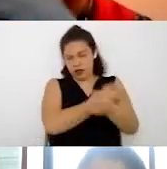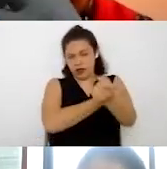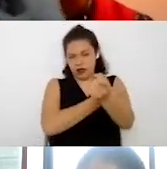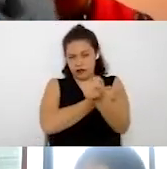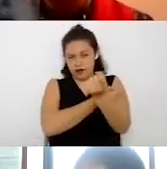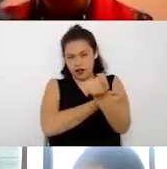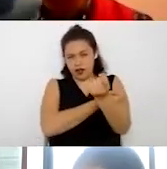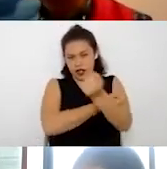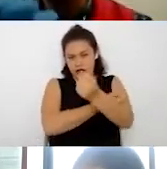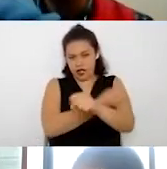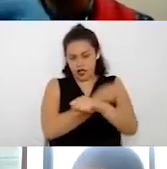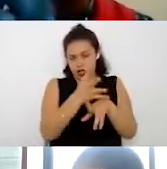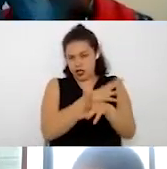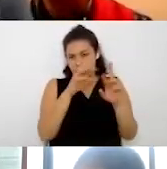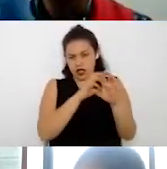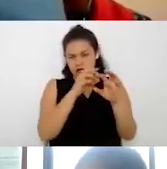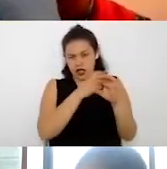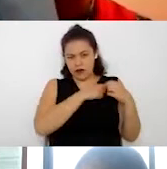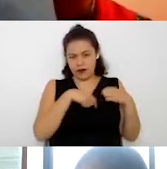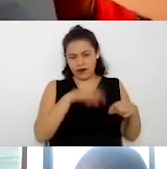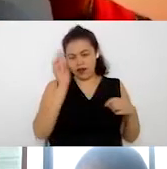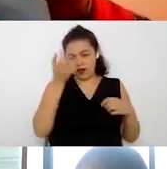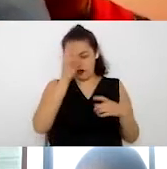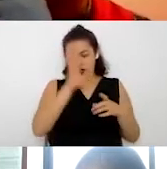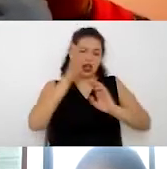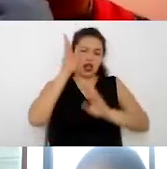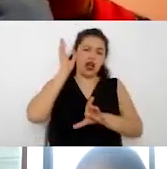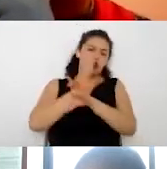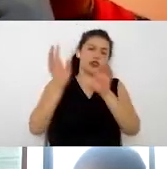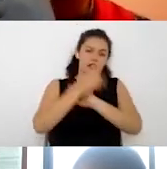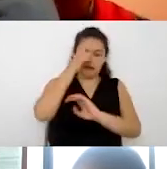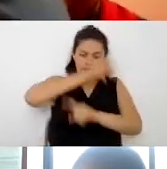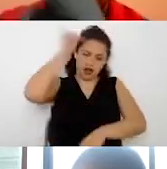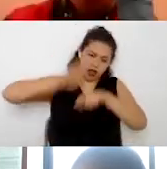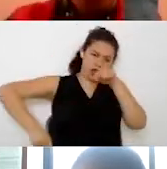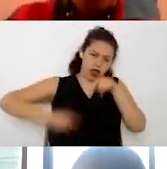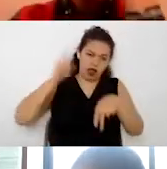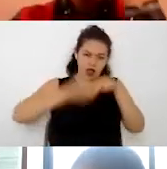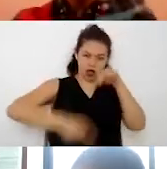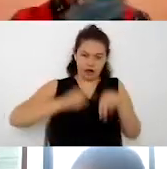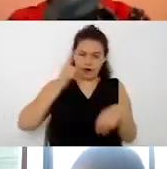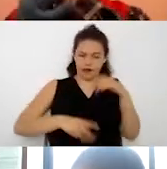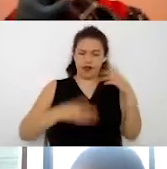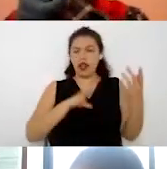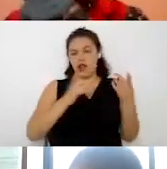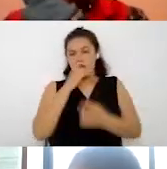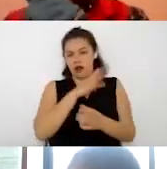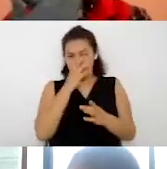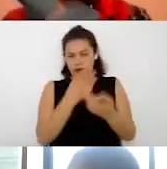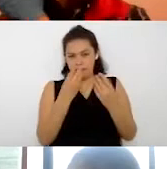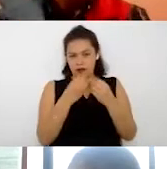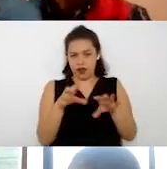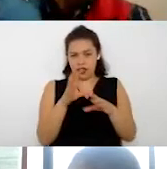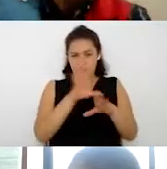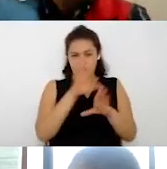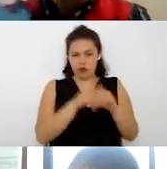qué? Porque recordemos que aquí hablamos ya de amputaciones, ¿ok? Que hay pérdida, ya sea total o